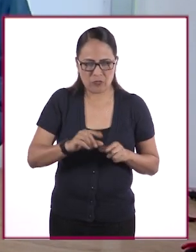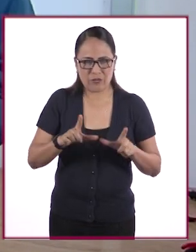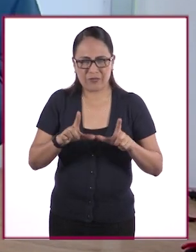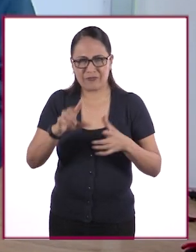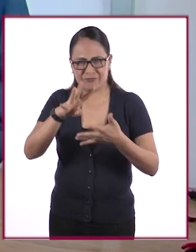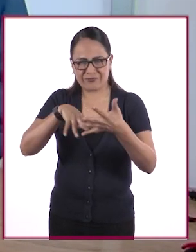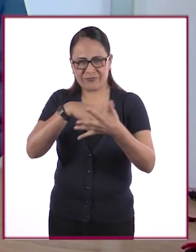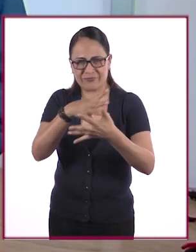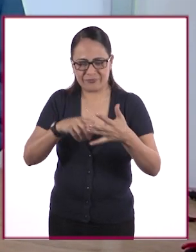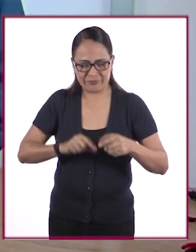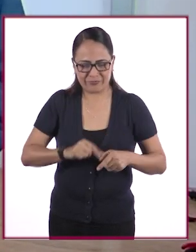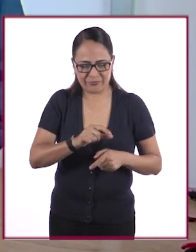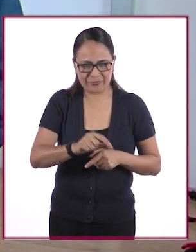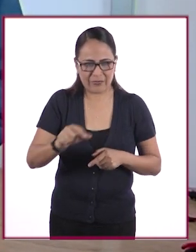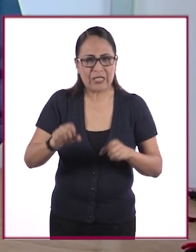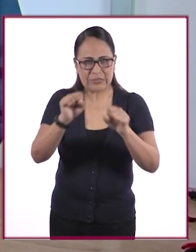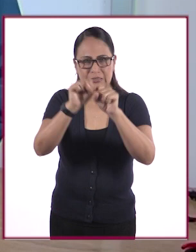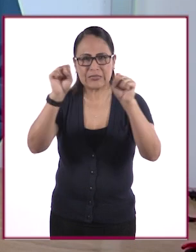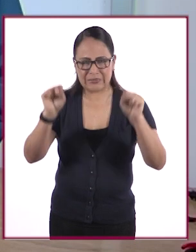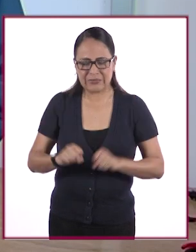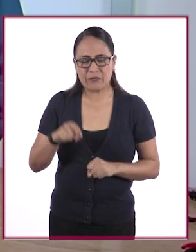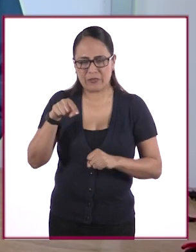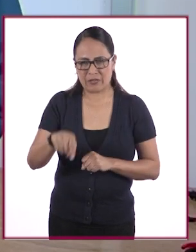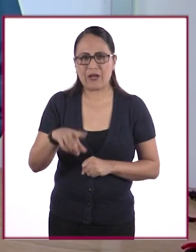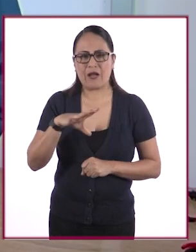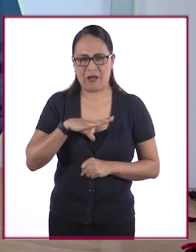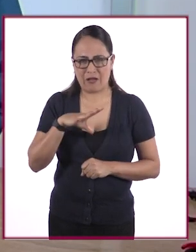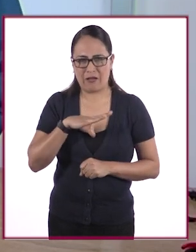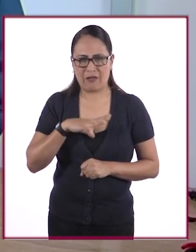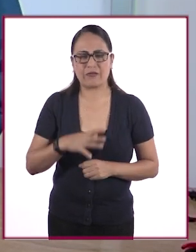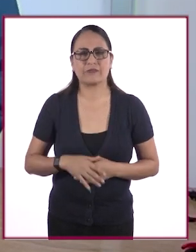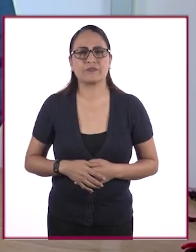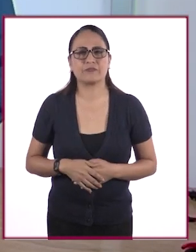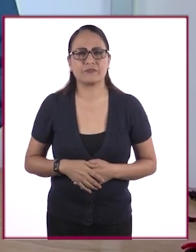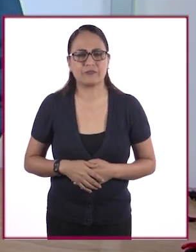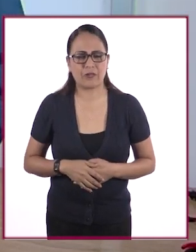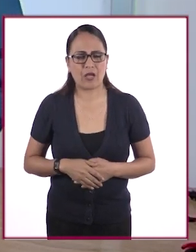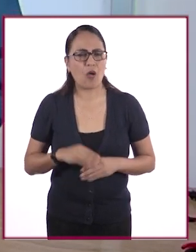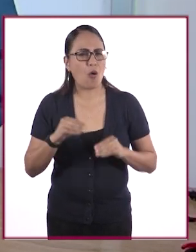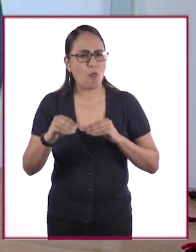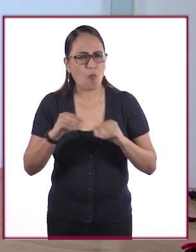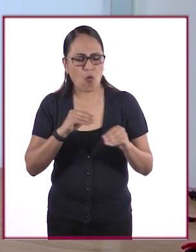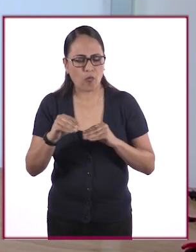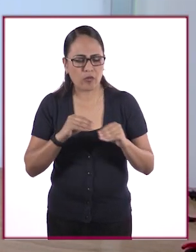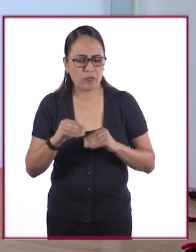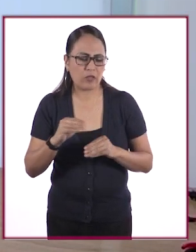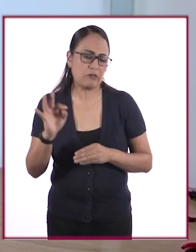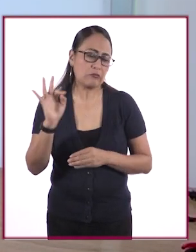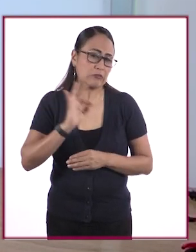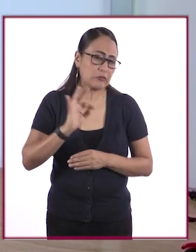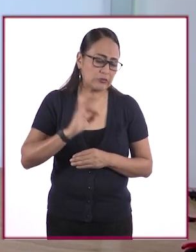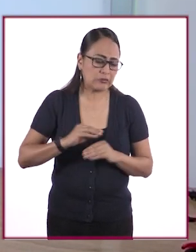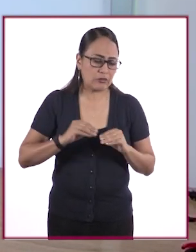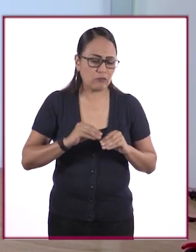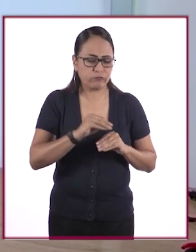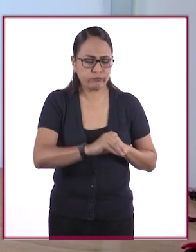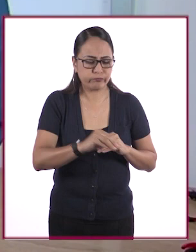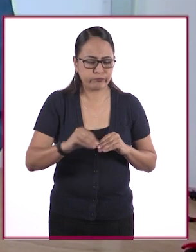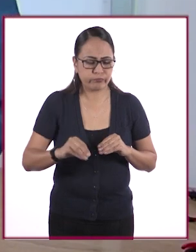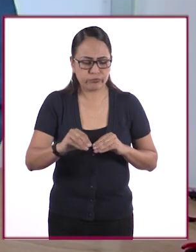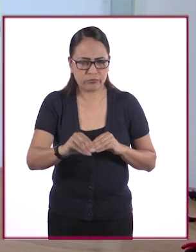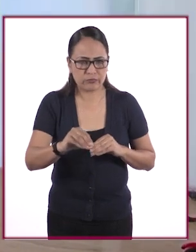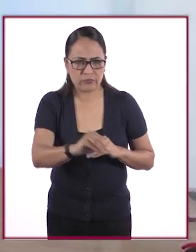que, usando técnicas de inteligencia artificial, considera todos los movimientos que se tienen que